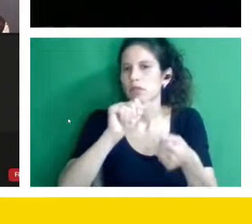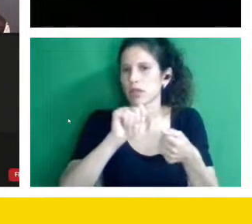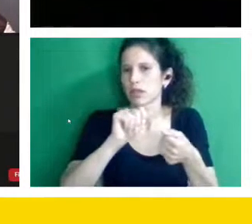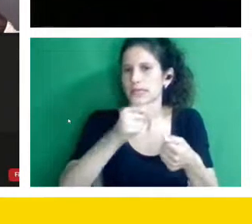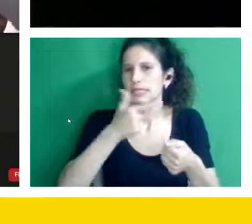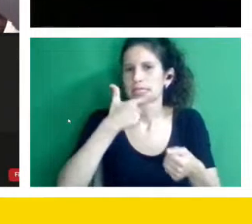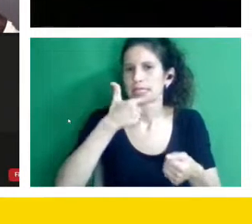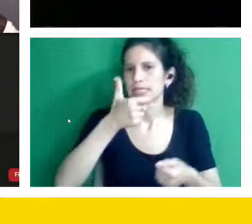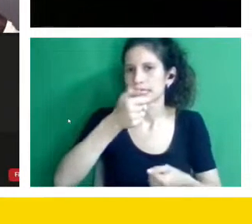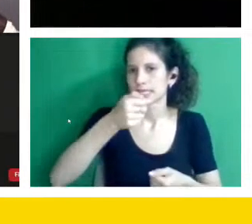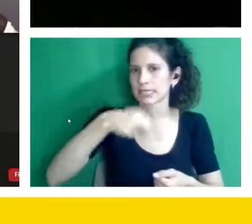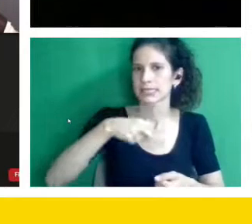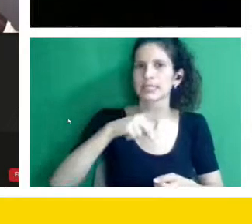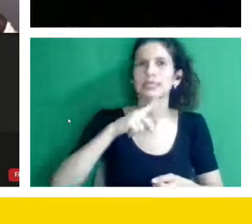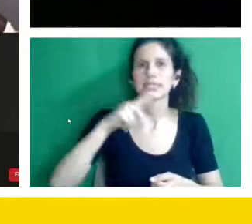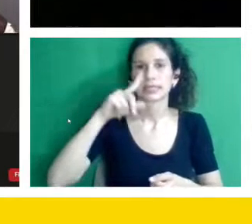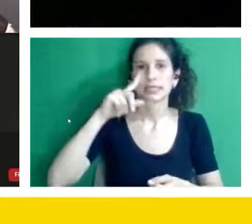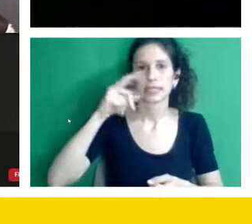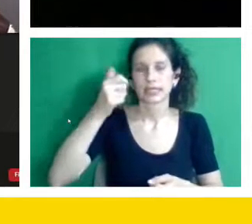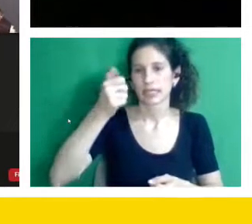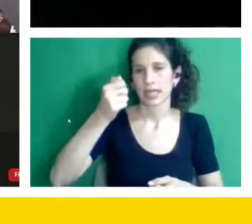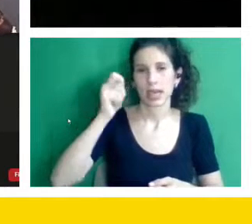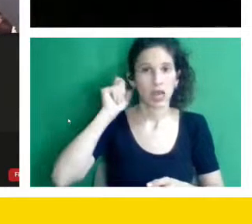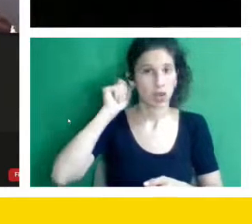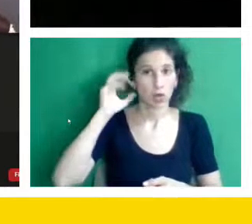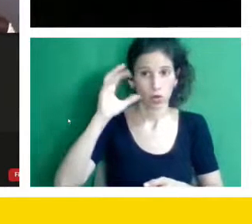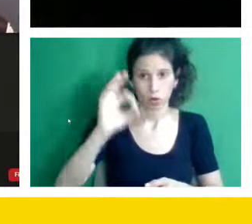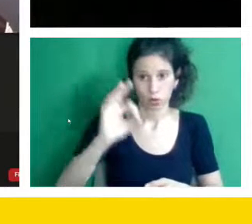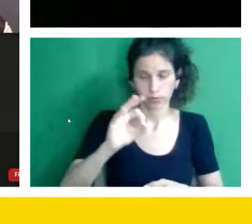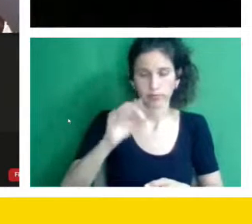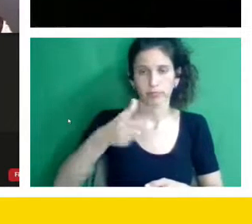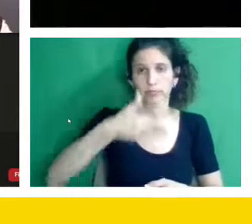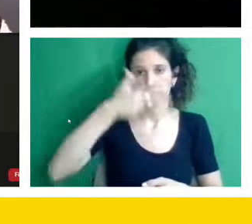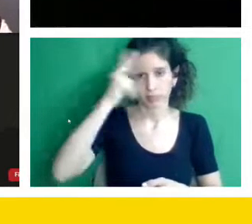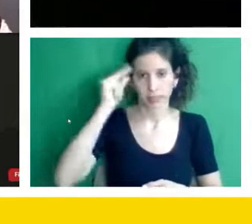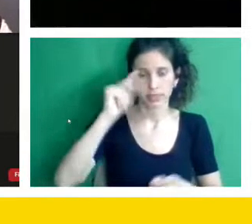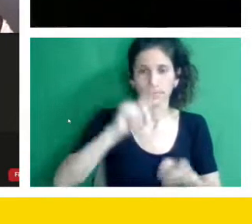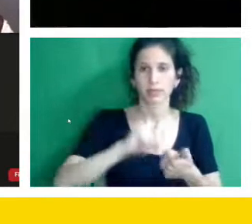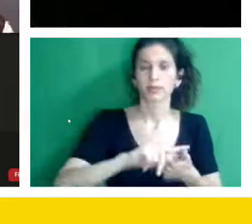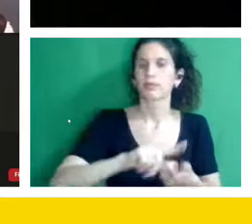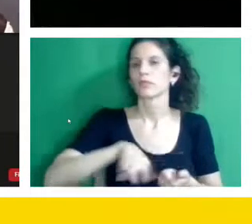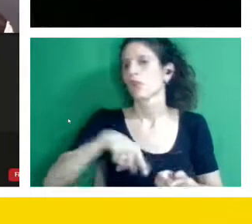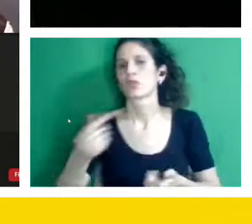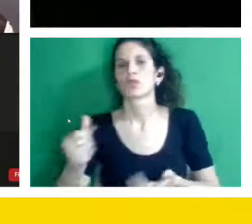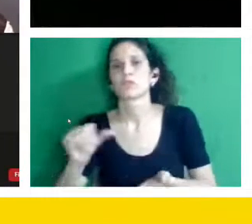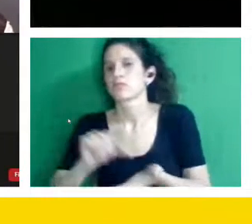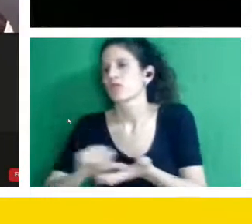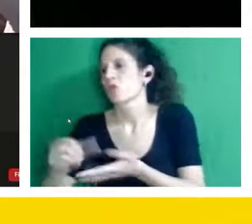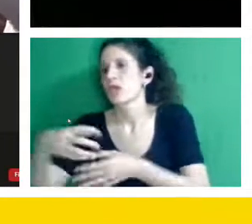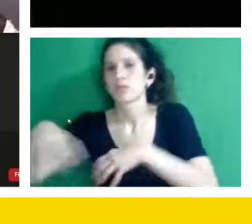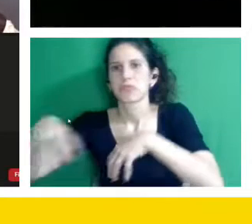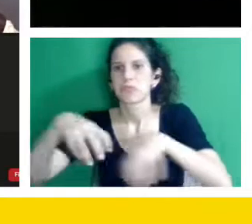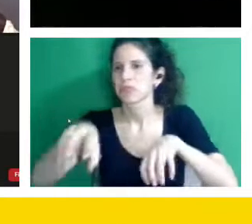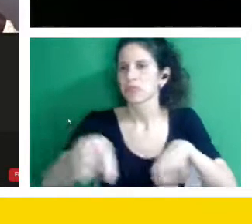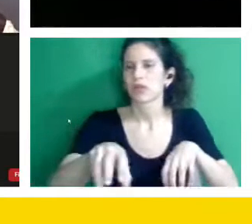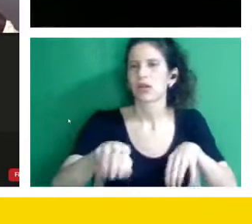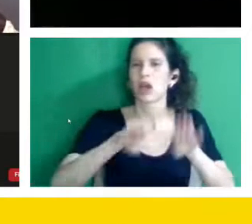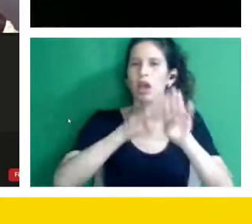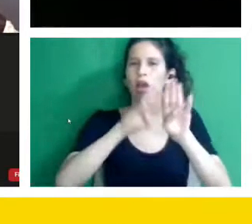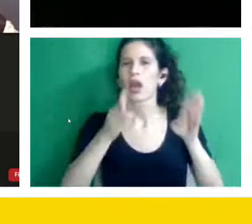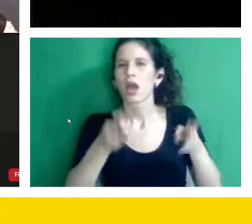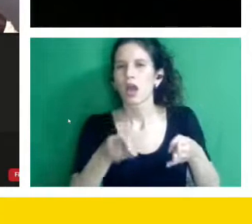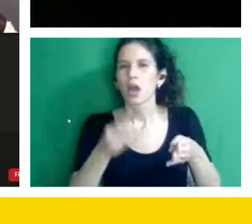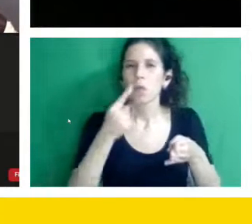principales que tiene Chile, ¿se están generando a nivel comunal algún tipo de planes de emergencia con